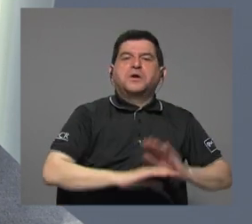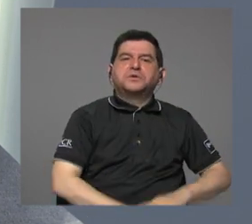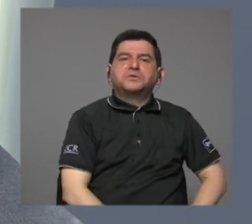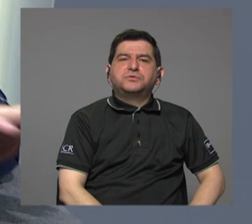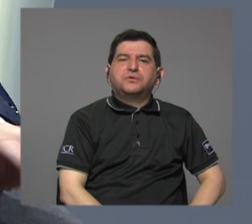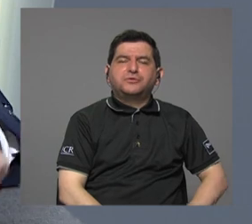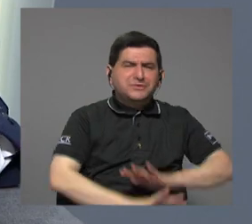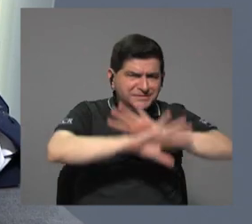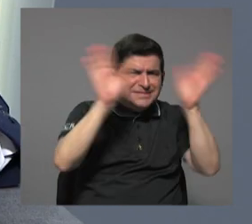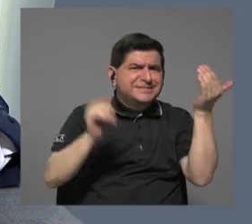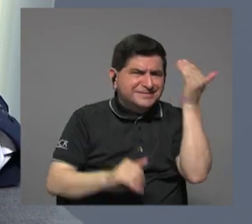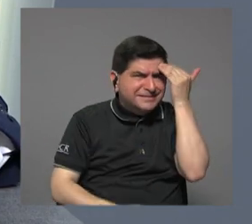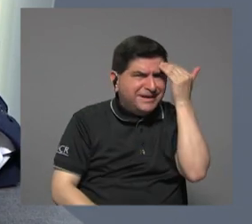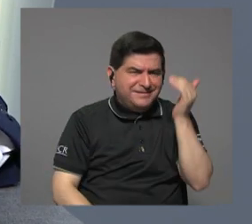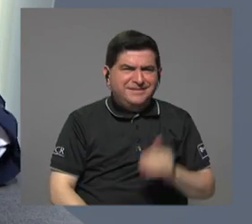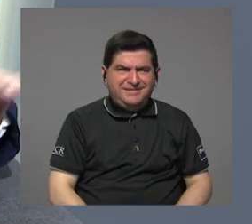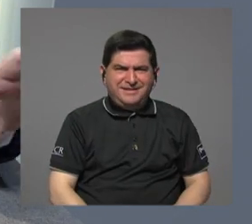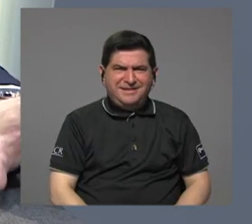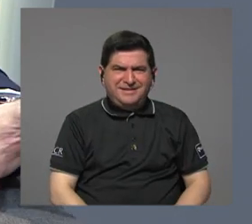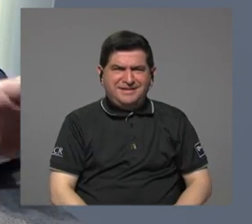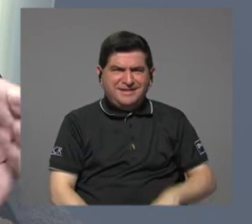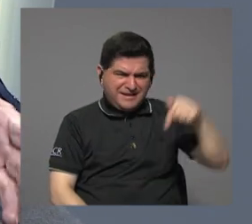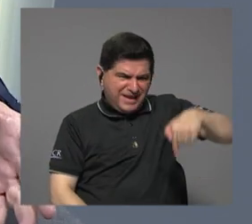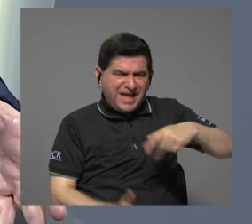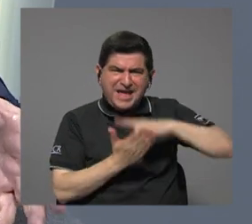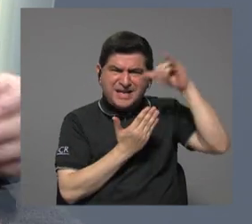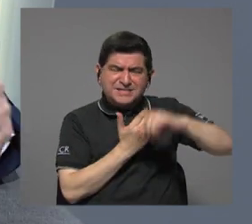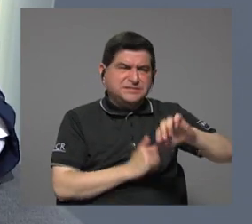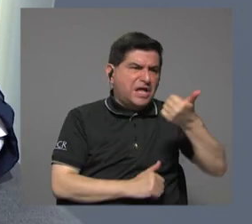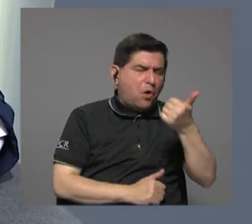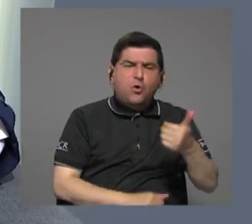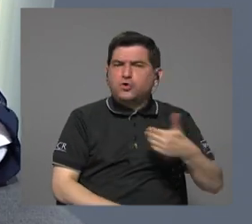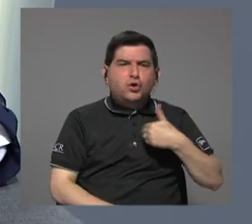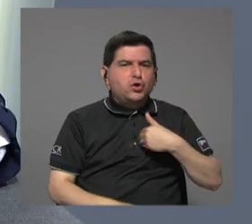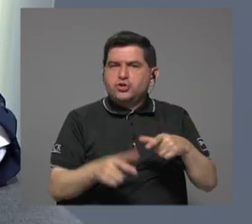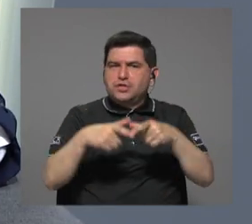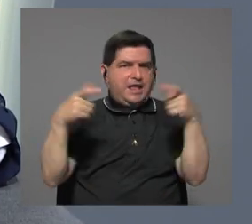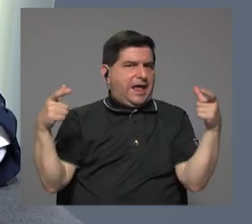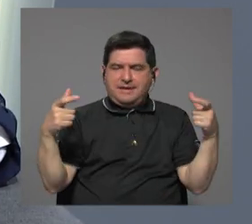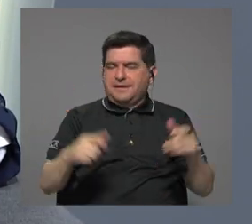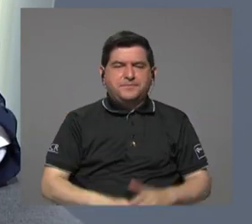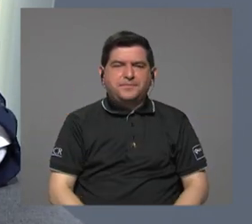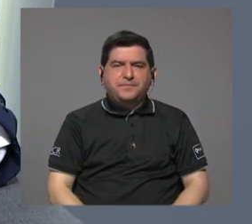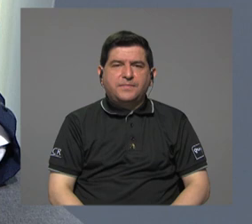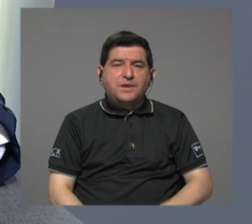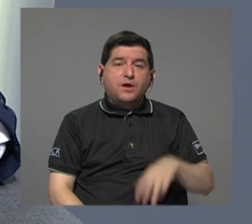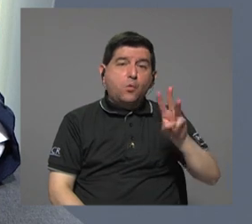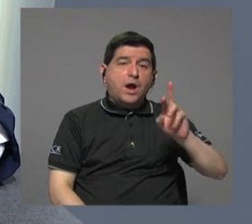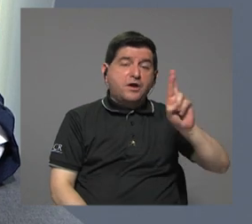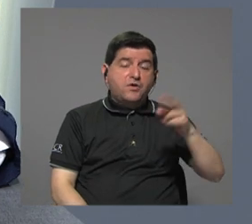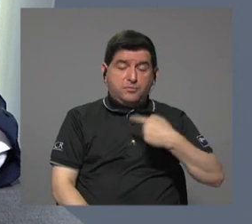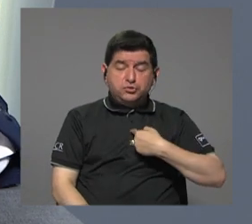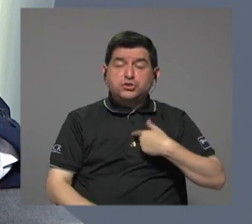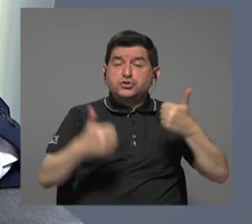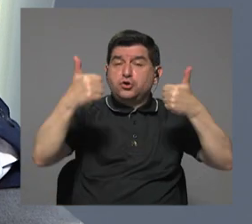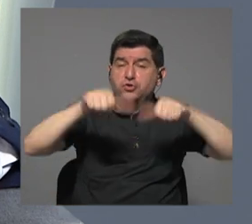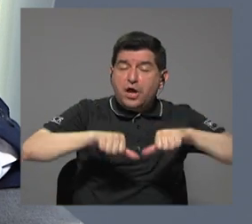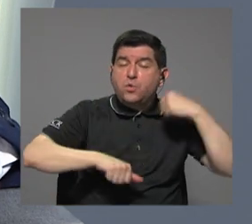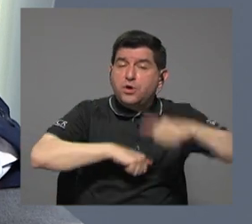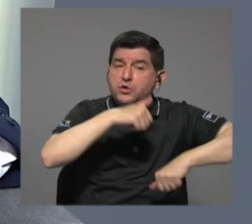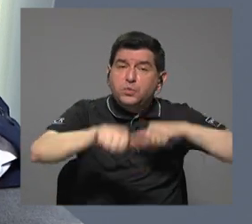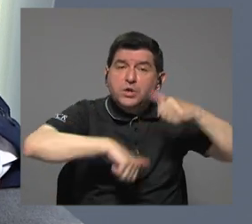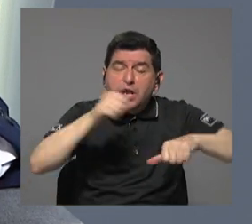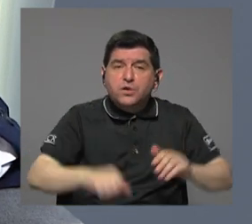seamos claros ni éste ni a otro proyecto en su el plenario tiene mayoría sino wilmer gramos y yo coincidimos en esa lucha